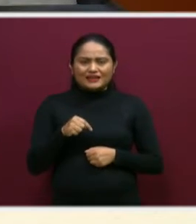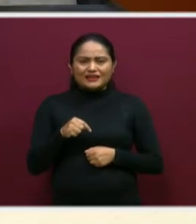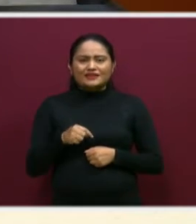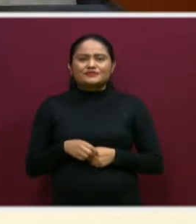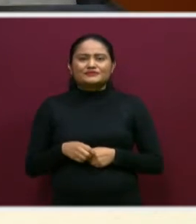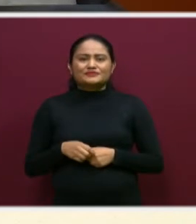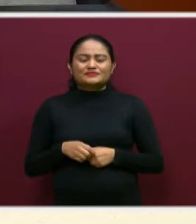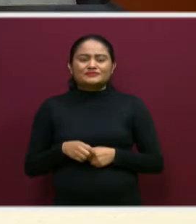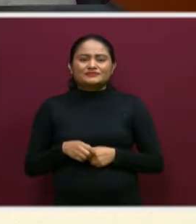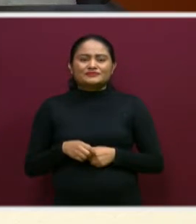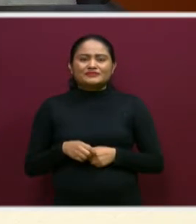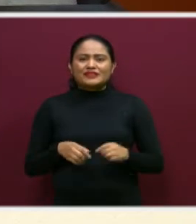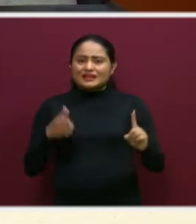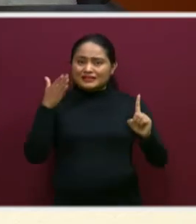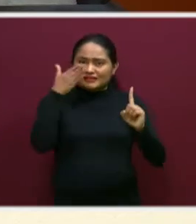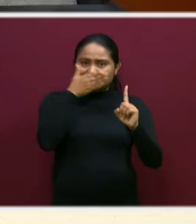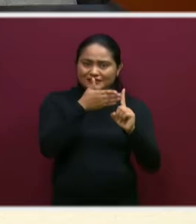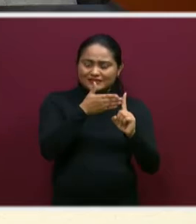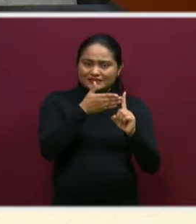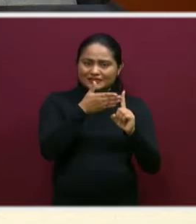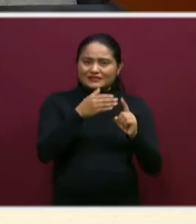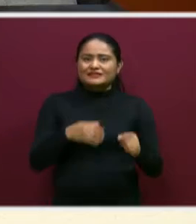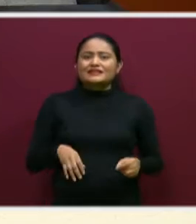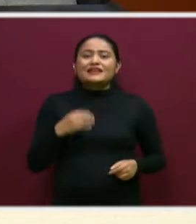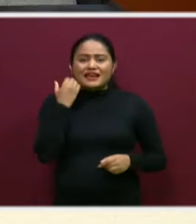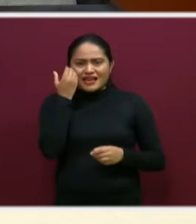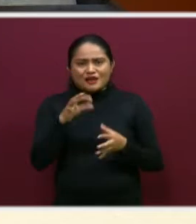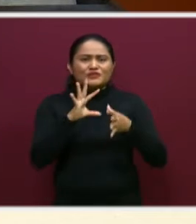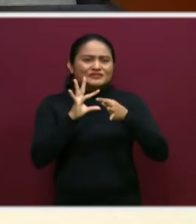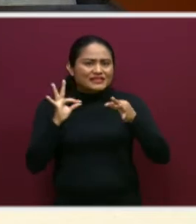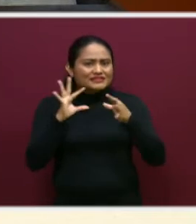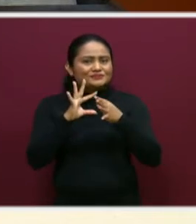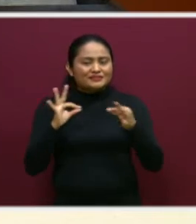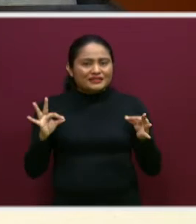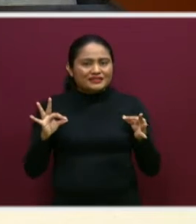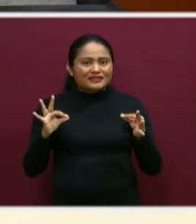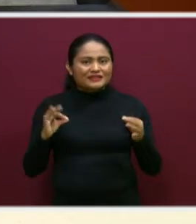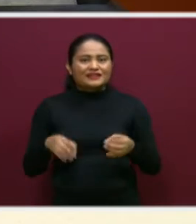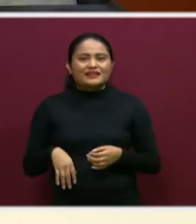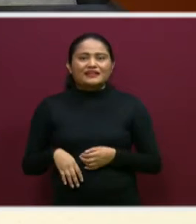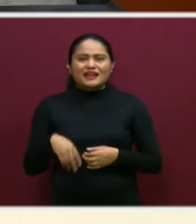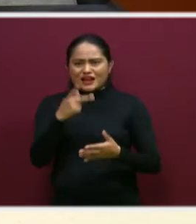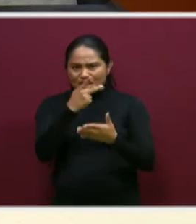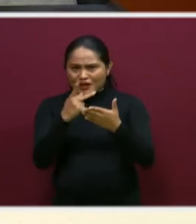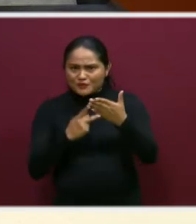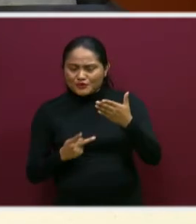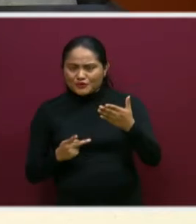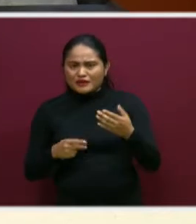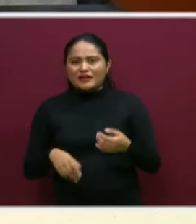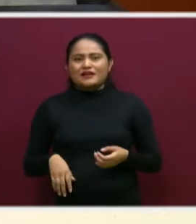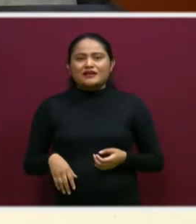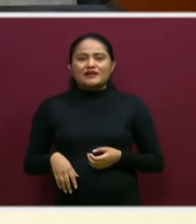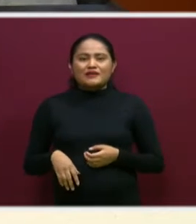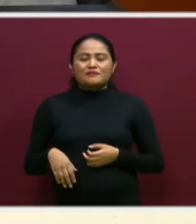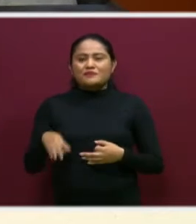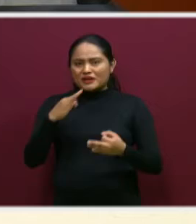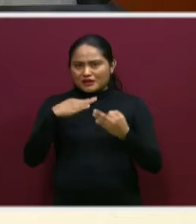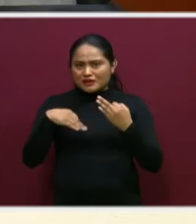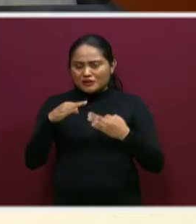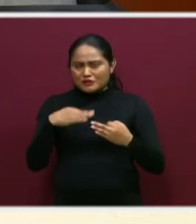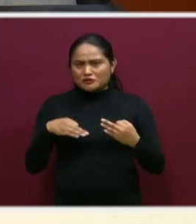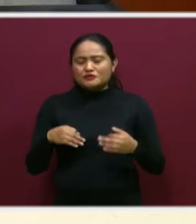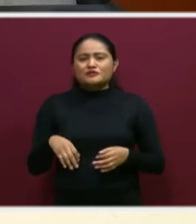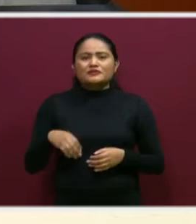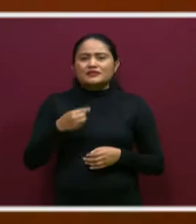tarde aquí es para poder difundir esta programación que se ha hecho para todas las niñas los niños adolescentes